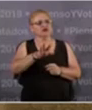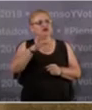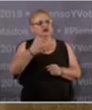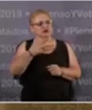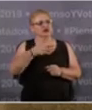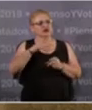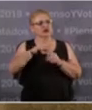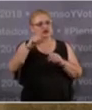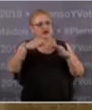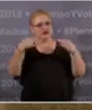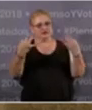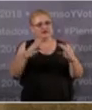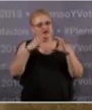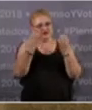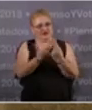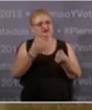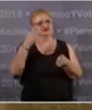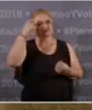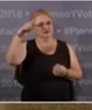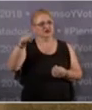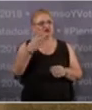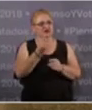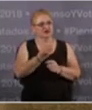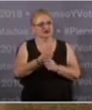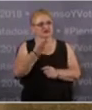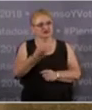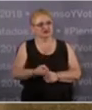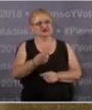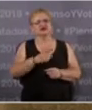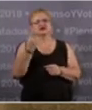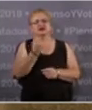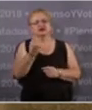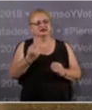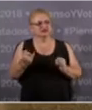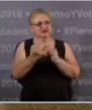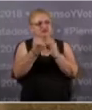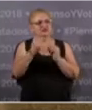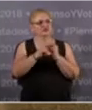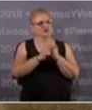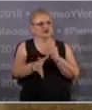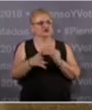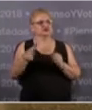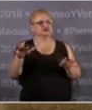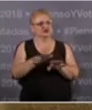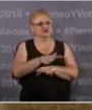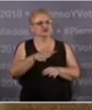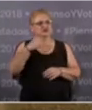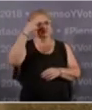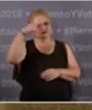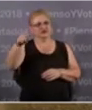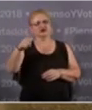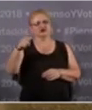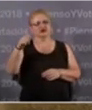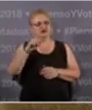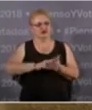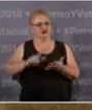en la Cámara para concretar esa reingeniería? ¿Qué instituciones y qué programas presupuestarios modificarían para lograrla?